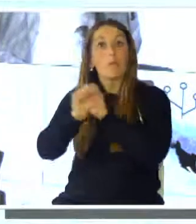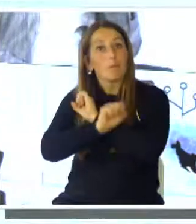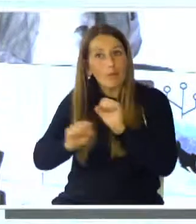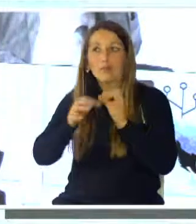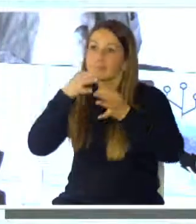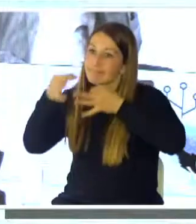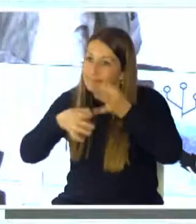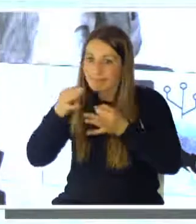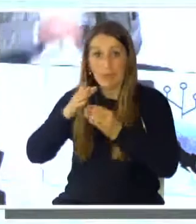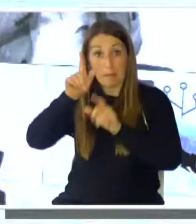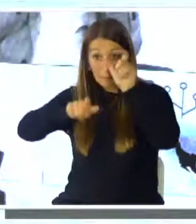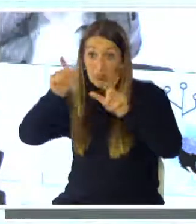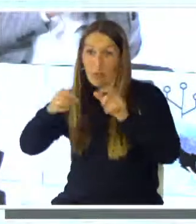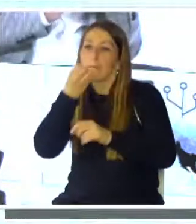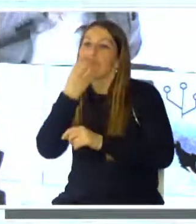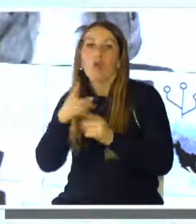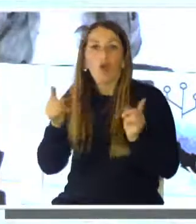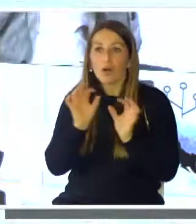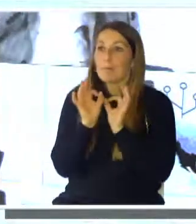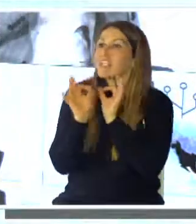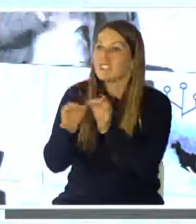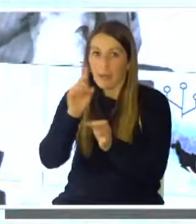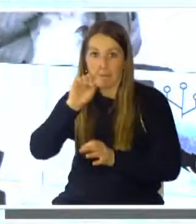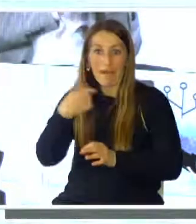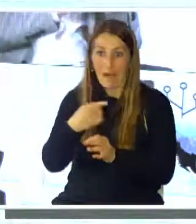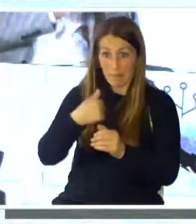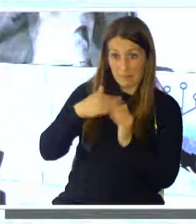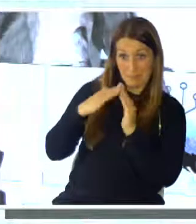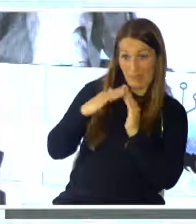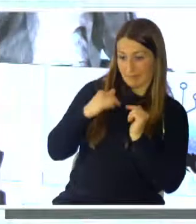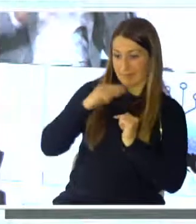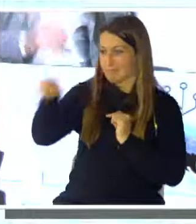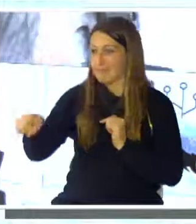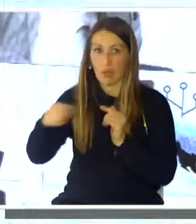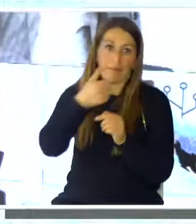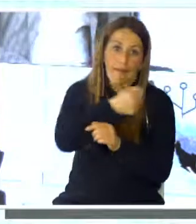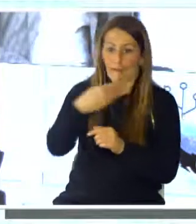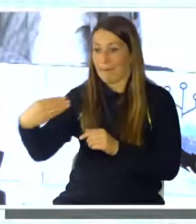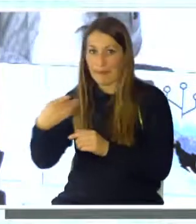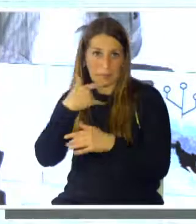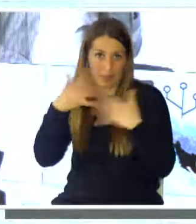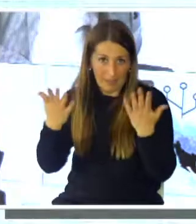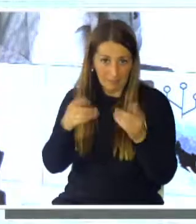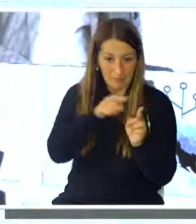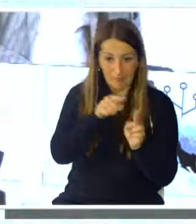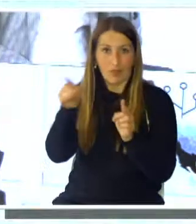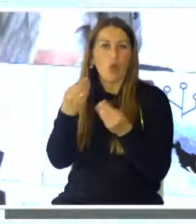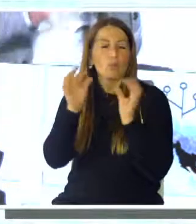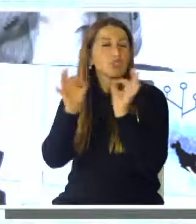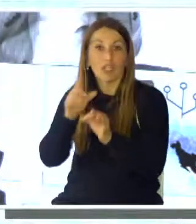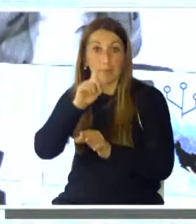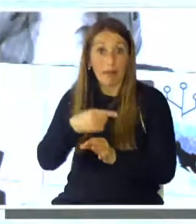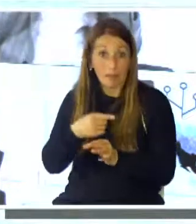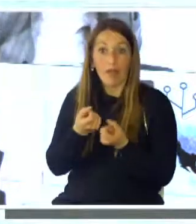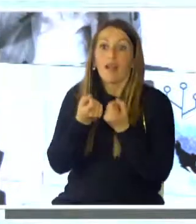al vecino cuál es el mejor trayecto para sea lo más rápido de un punto a a un punto b entonces qué hacemos con esto le devolvemos